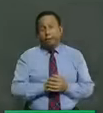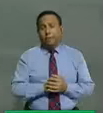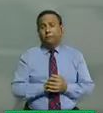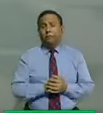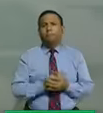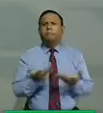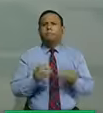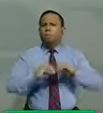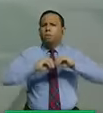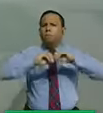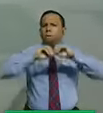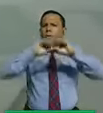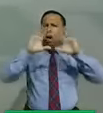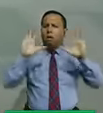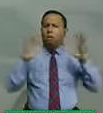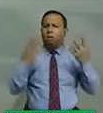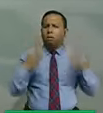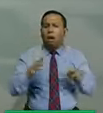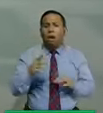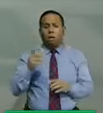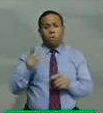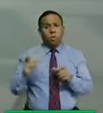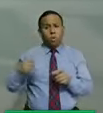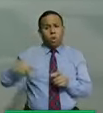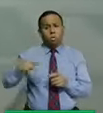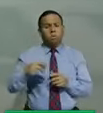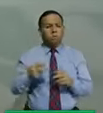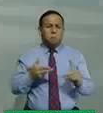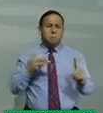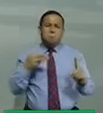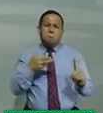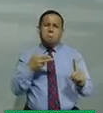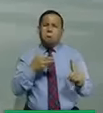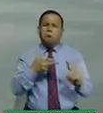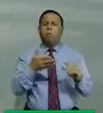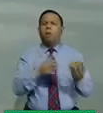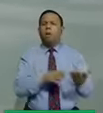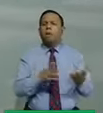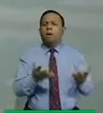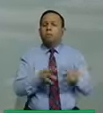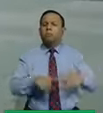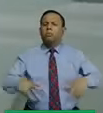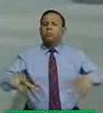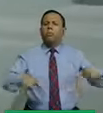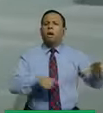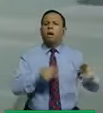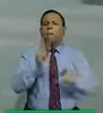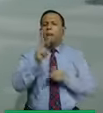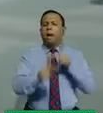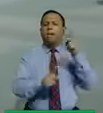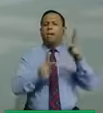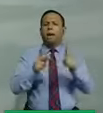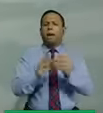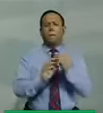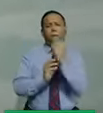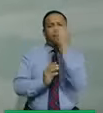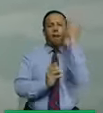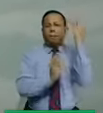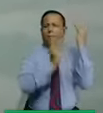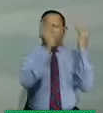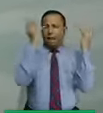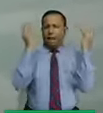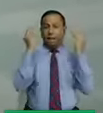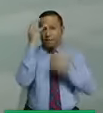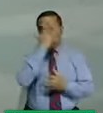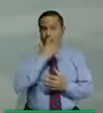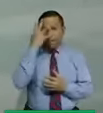Palmas. A plena luz del día, sicarios mataron a este hombre. Es la playa de Las Palmas en Esmeraldas. No les importó la